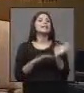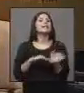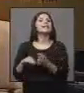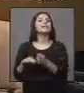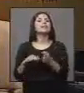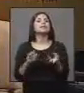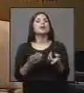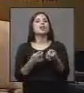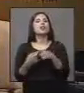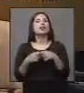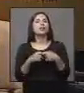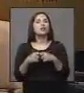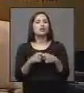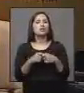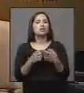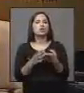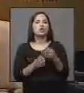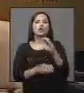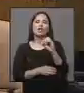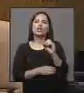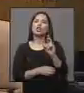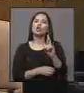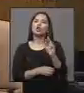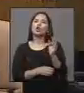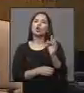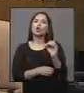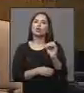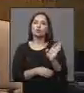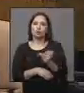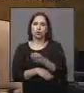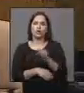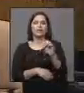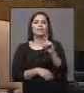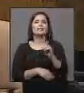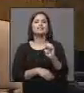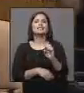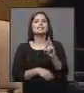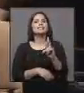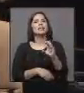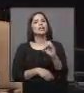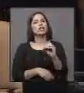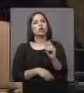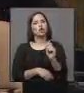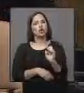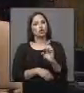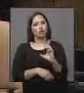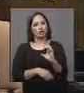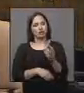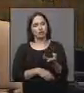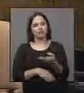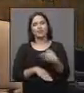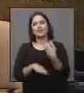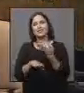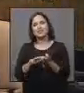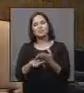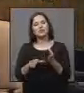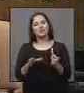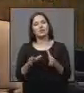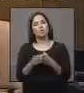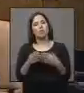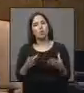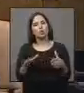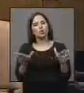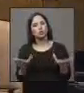Corfo y Cercotec, señora Presidenta, lo siguiente, se solicita mucho avanzar en la